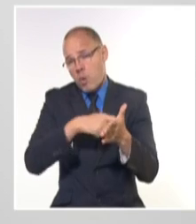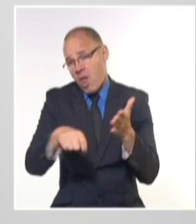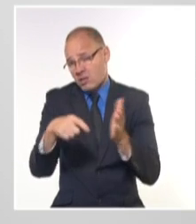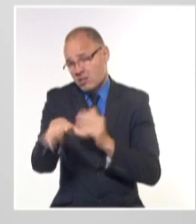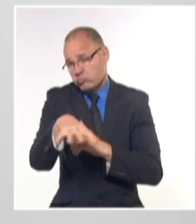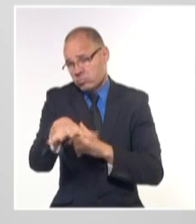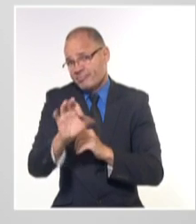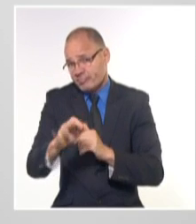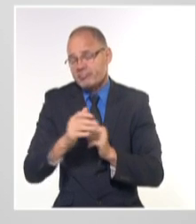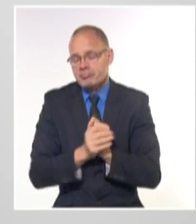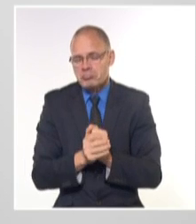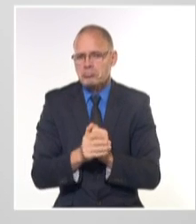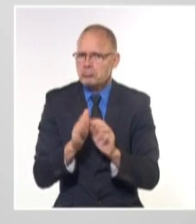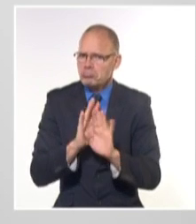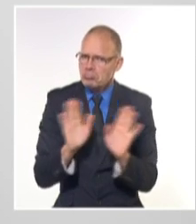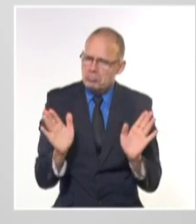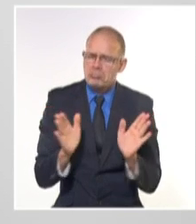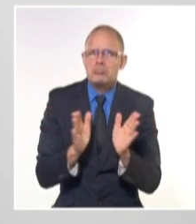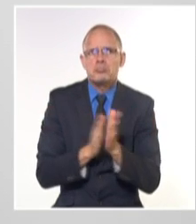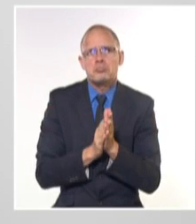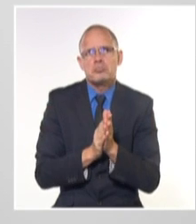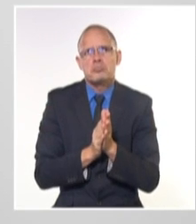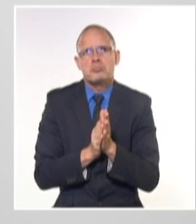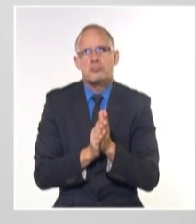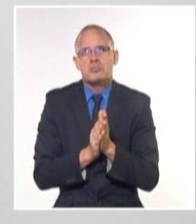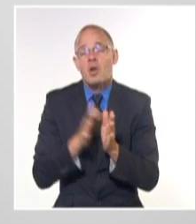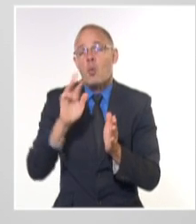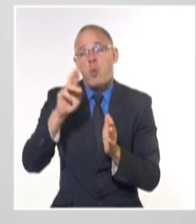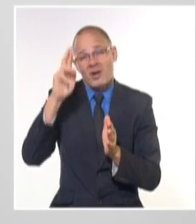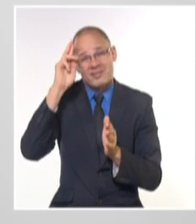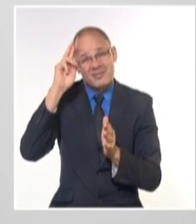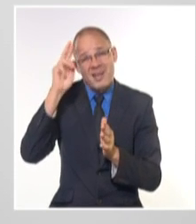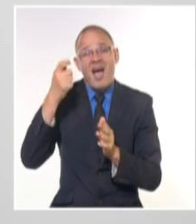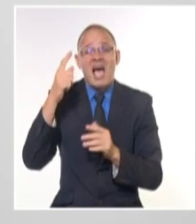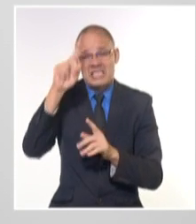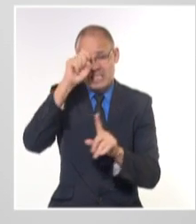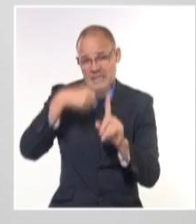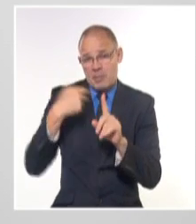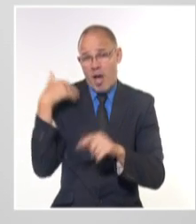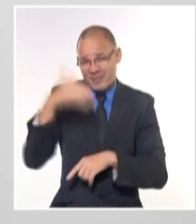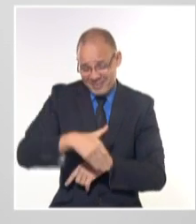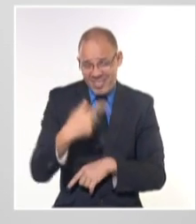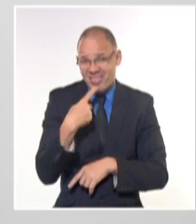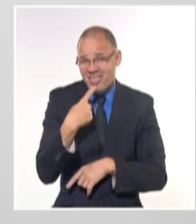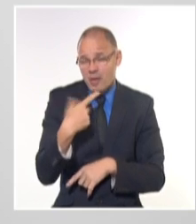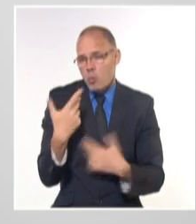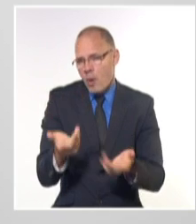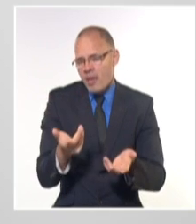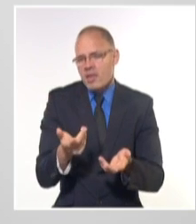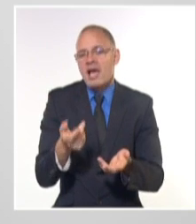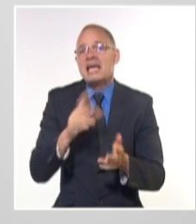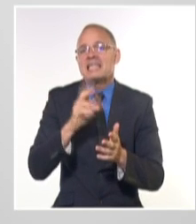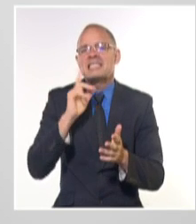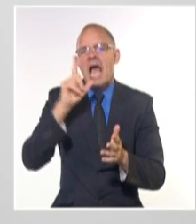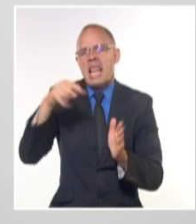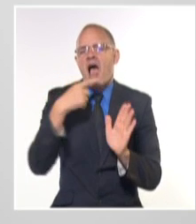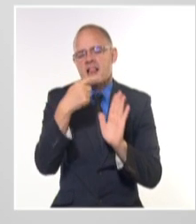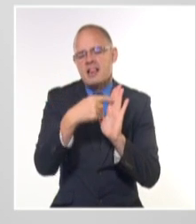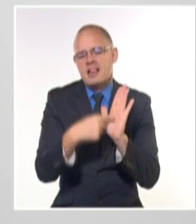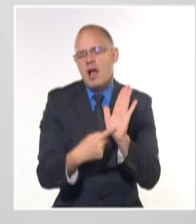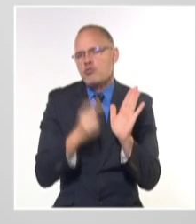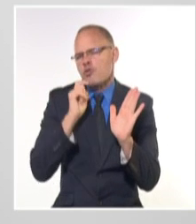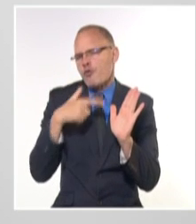el último trimestre, que lo hablamos también en septiembre cuando estuvimos aquí, comprobamos las disposiciones jurídicas que regulan las proyecciones del